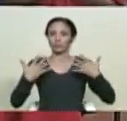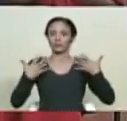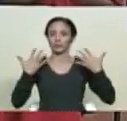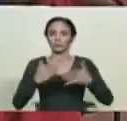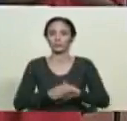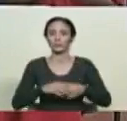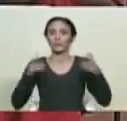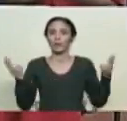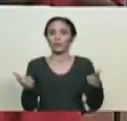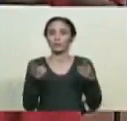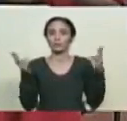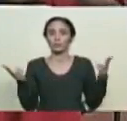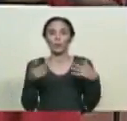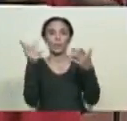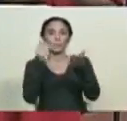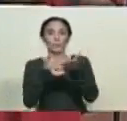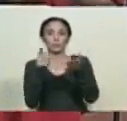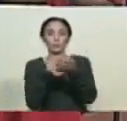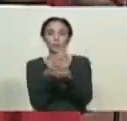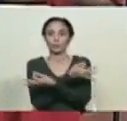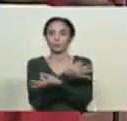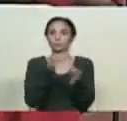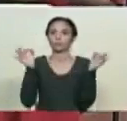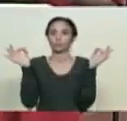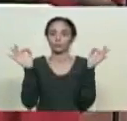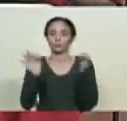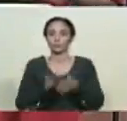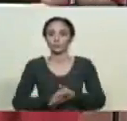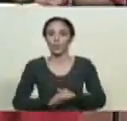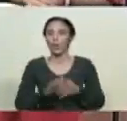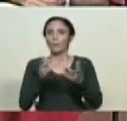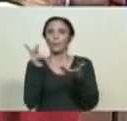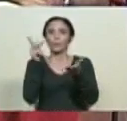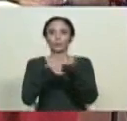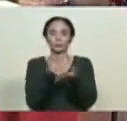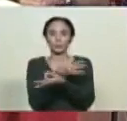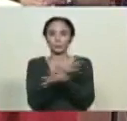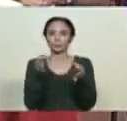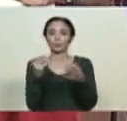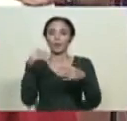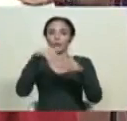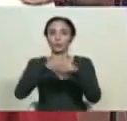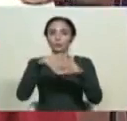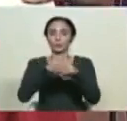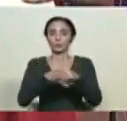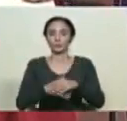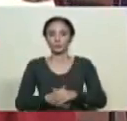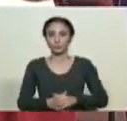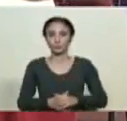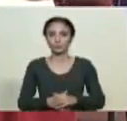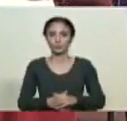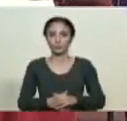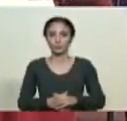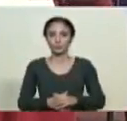victoria por la participación, por la participación. Esta elección tuvo